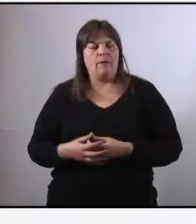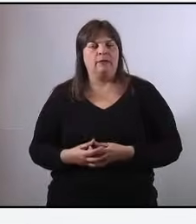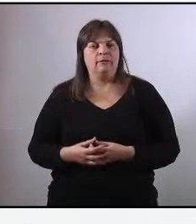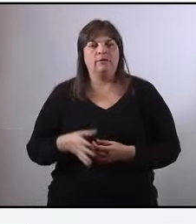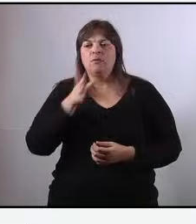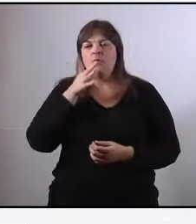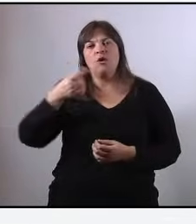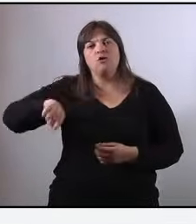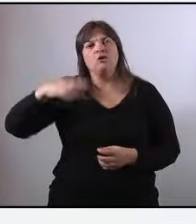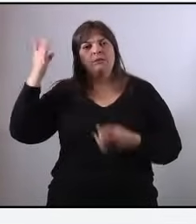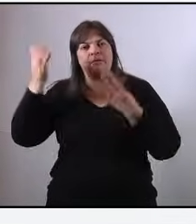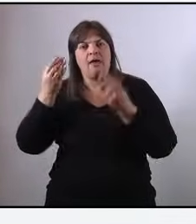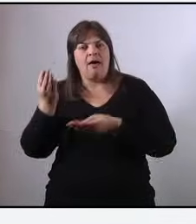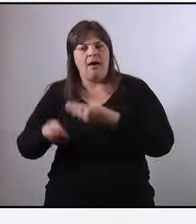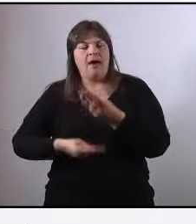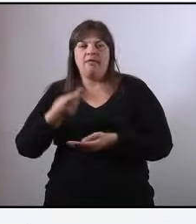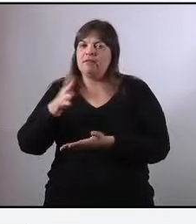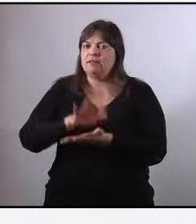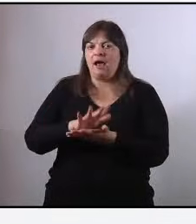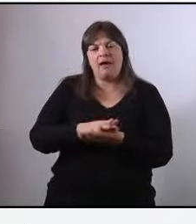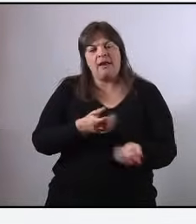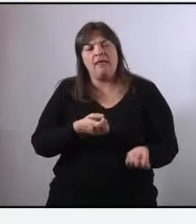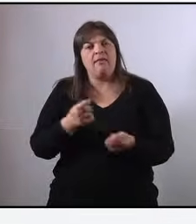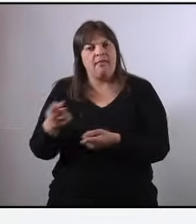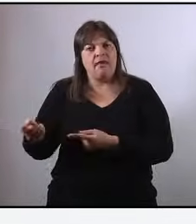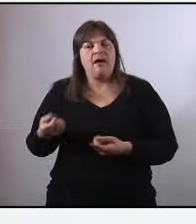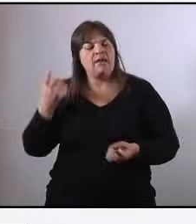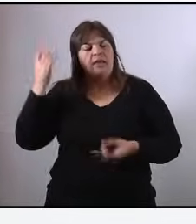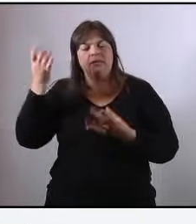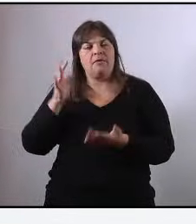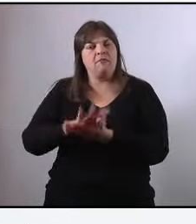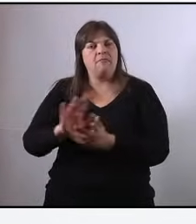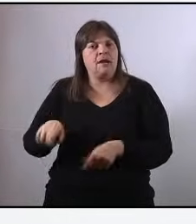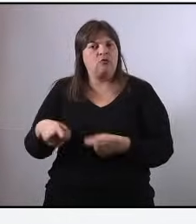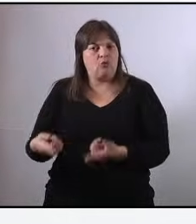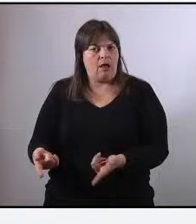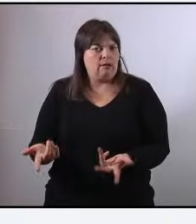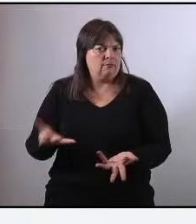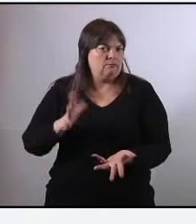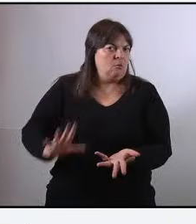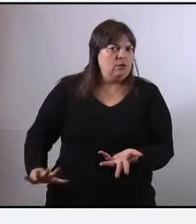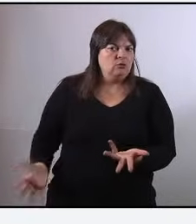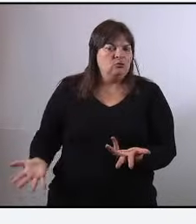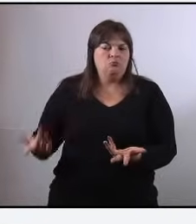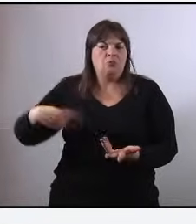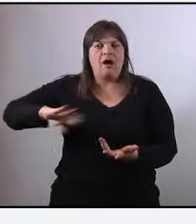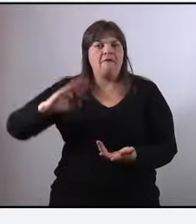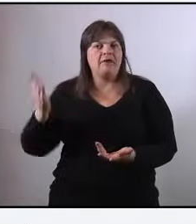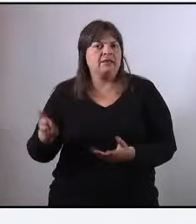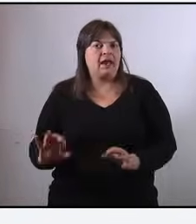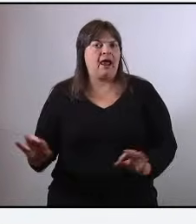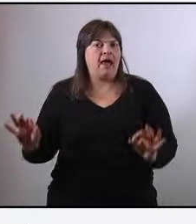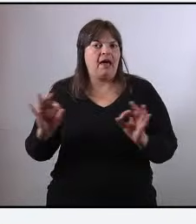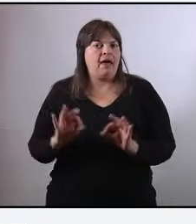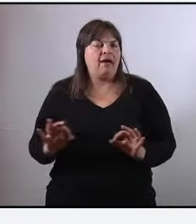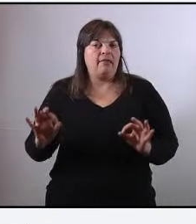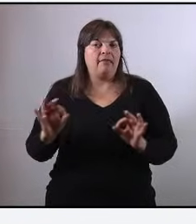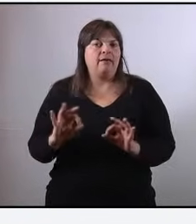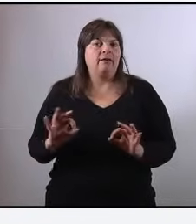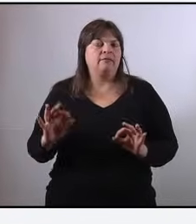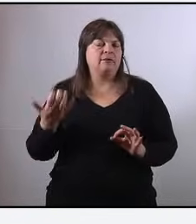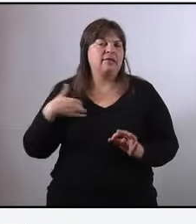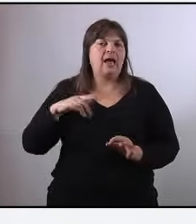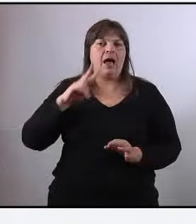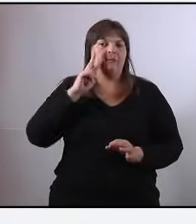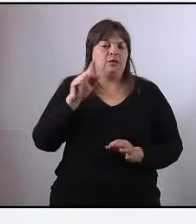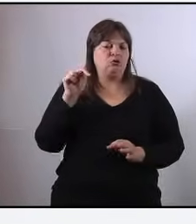esta actividad esa máxima tranquilidad y desempeño de la actividad. Y no afecta nada más que lo que ya hemos visto